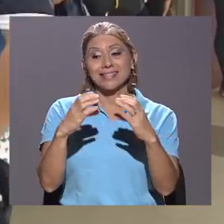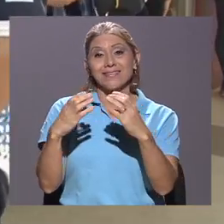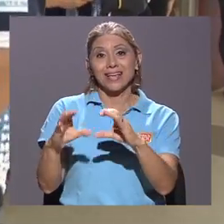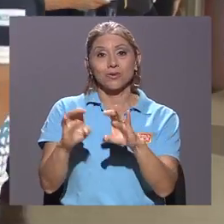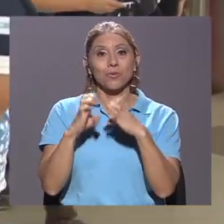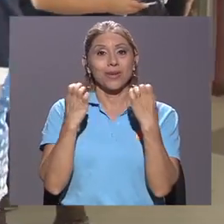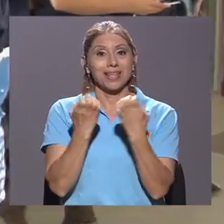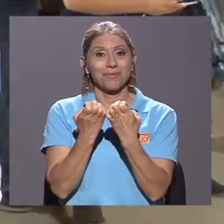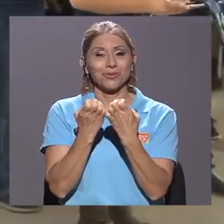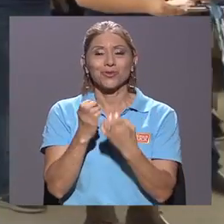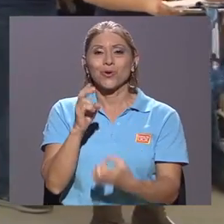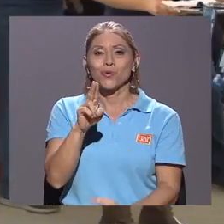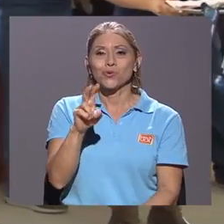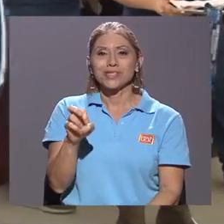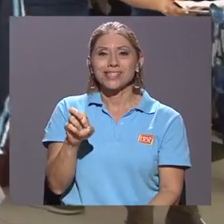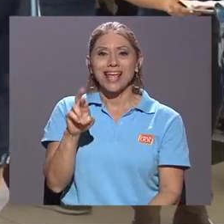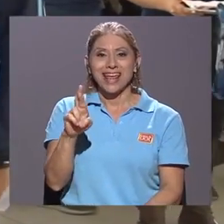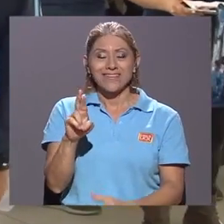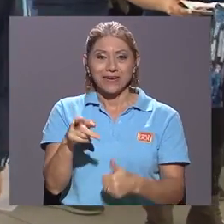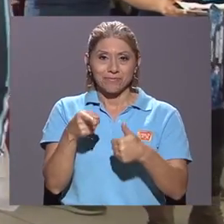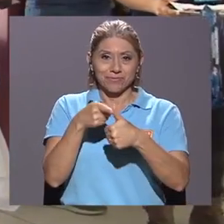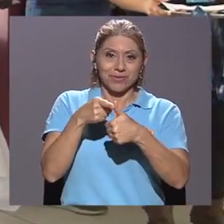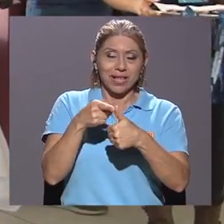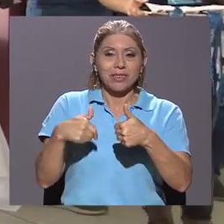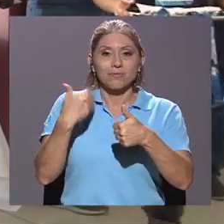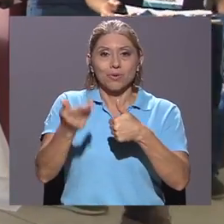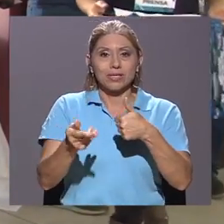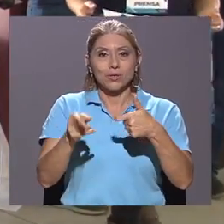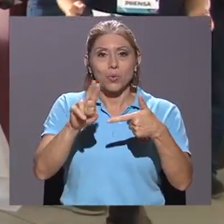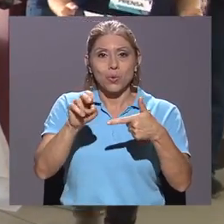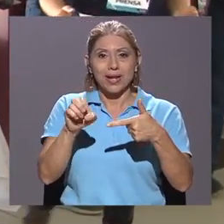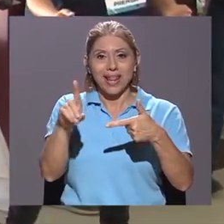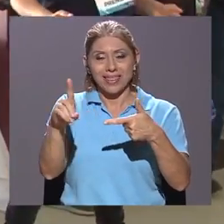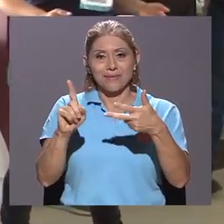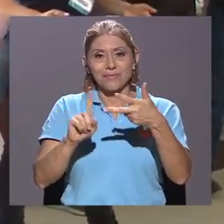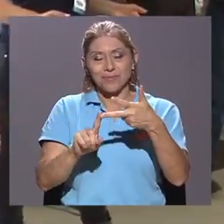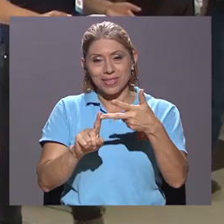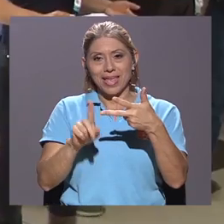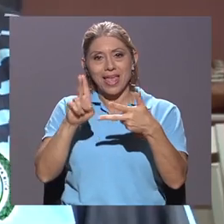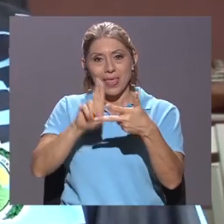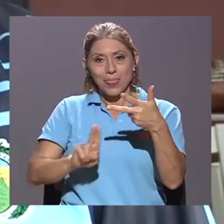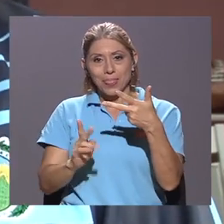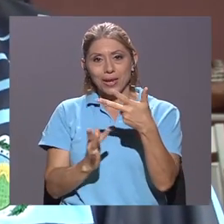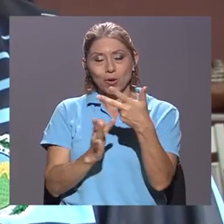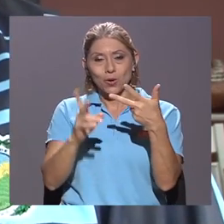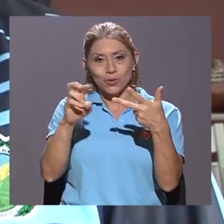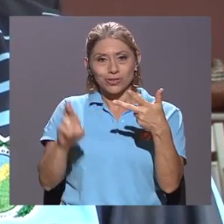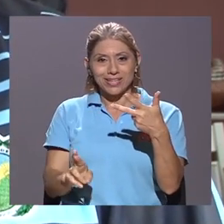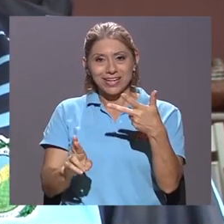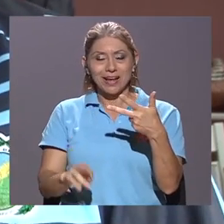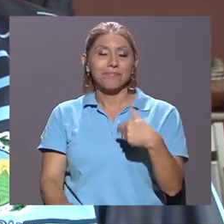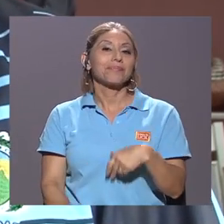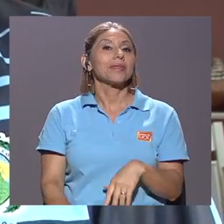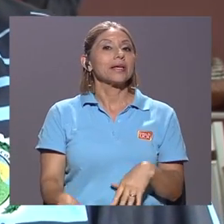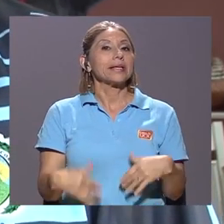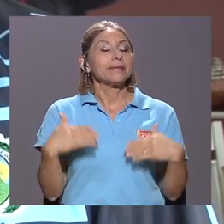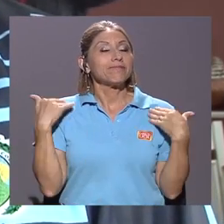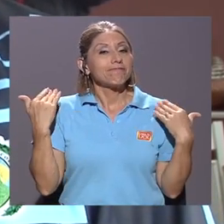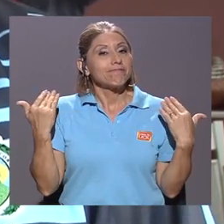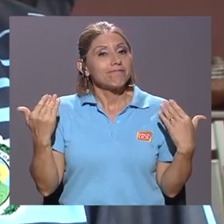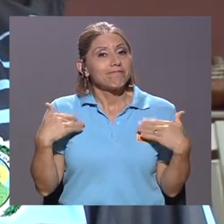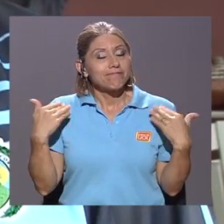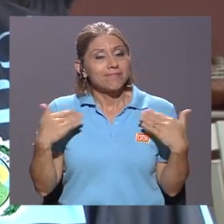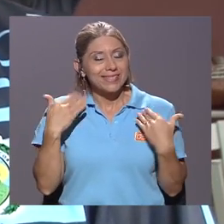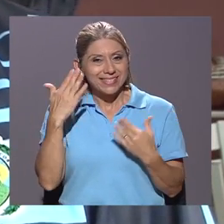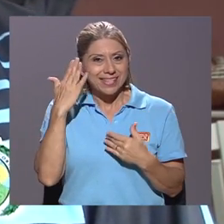auxerre le siguieron la uned y el tecnológico de costa rica es una gran alegría saber que el